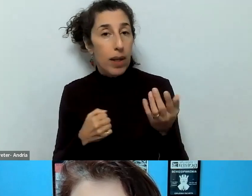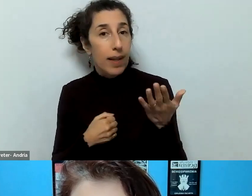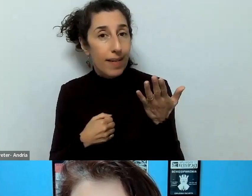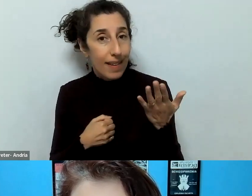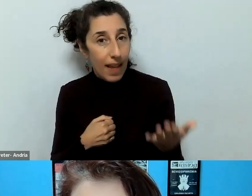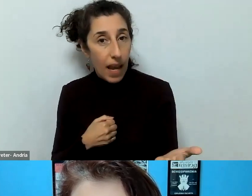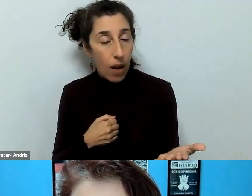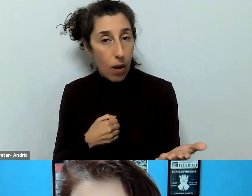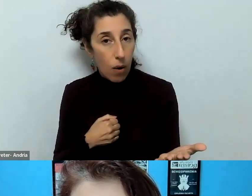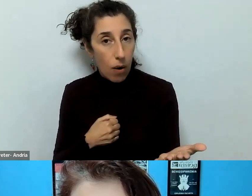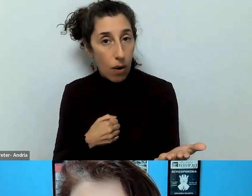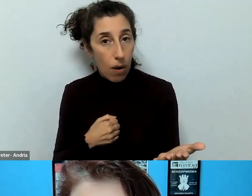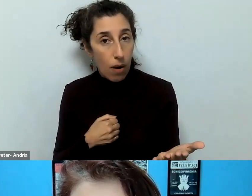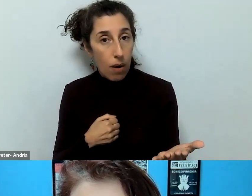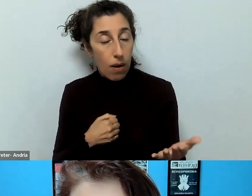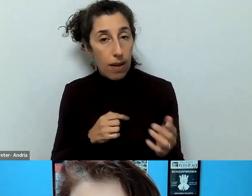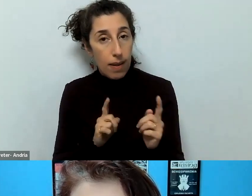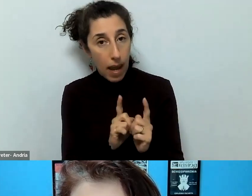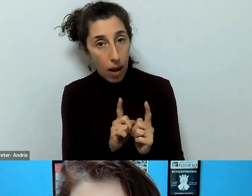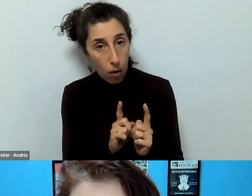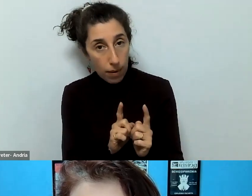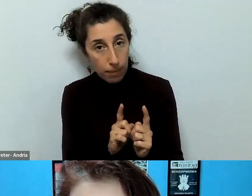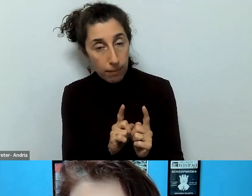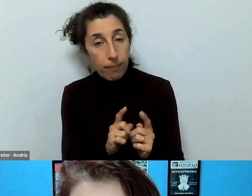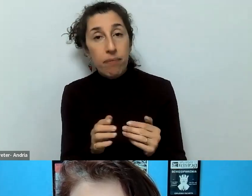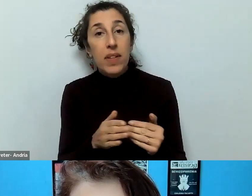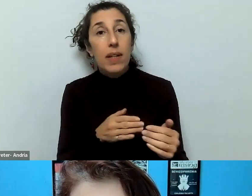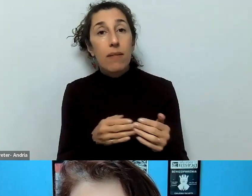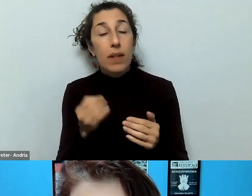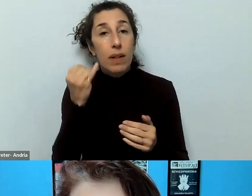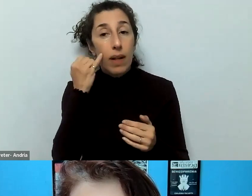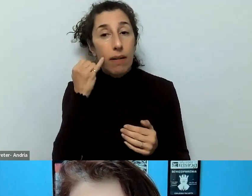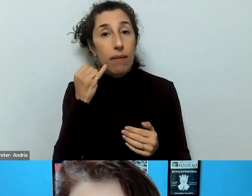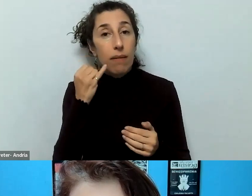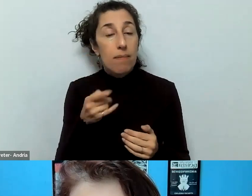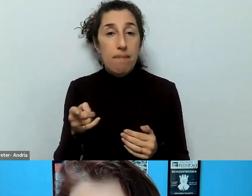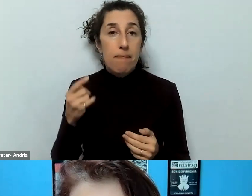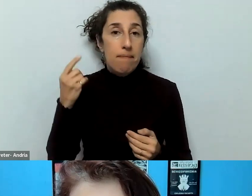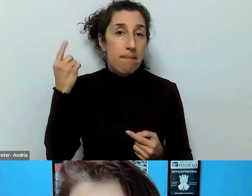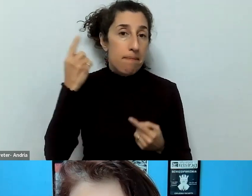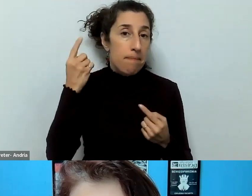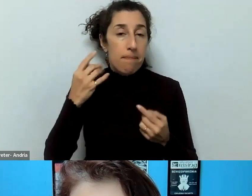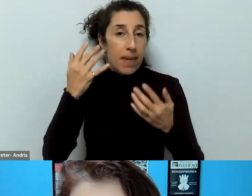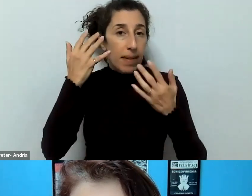mostrar. A lo mejor la persona no quiere responder o contestar preguntas, pero